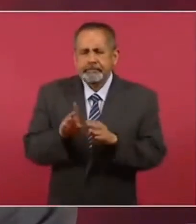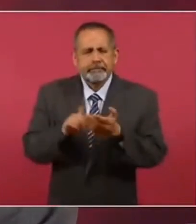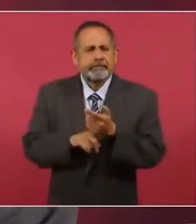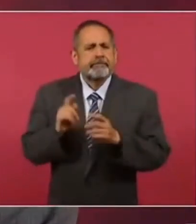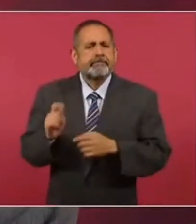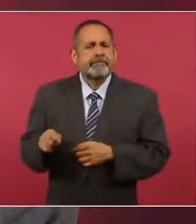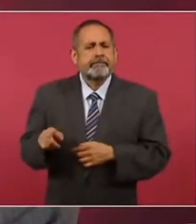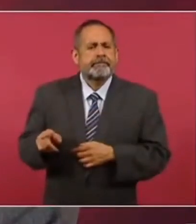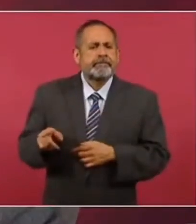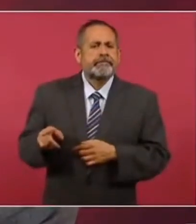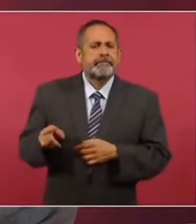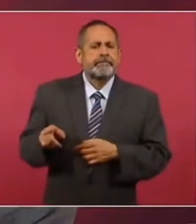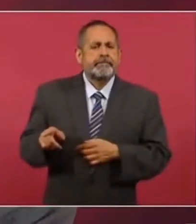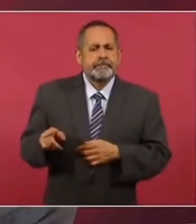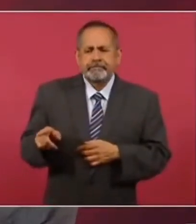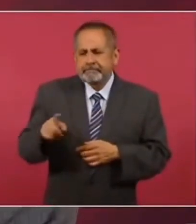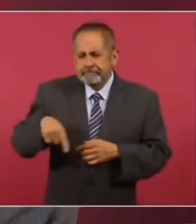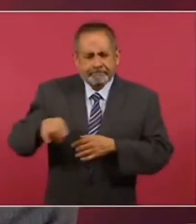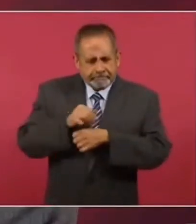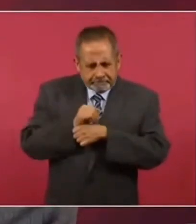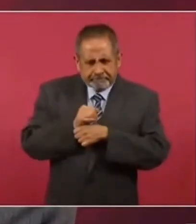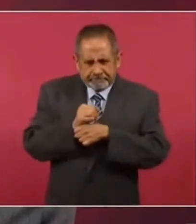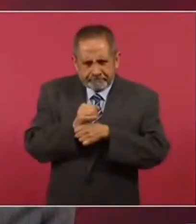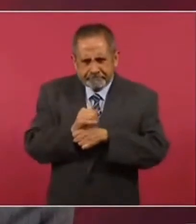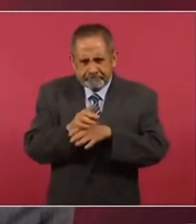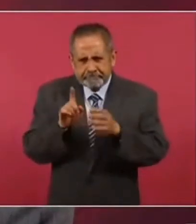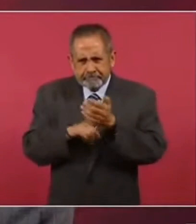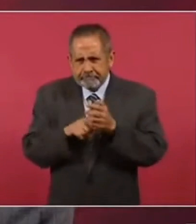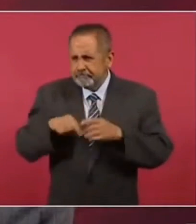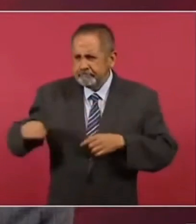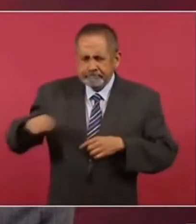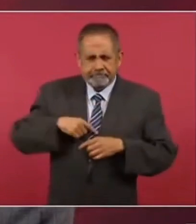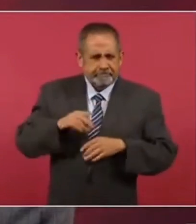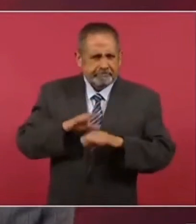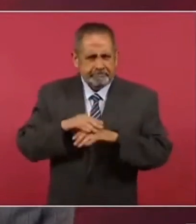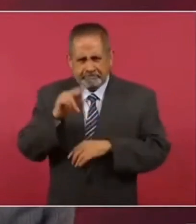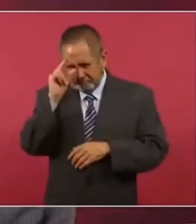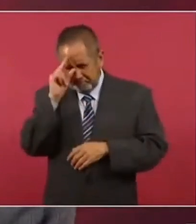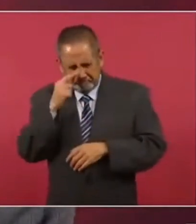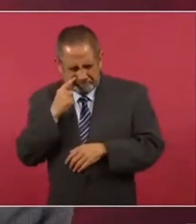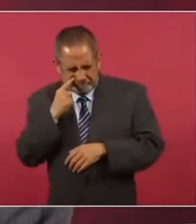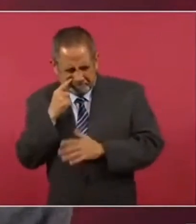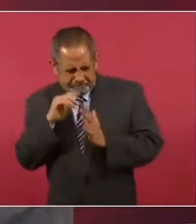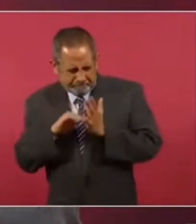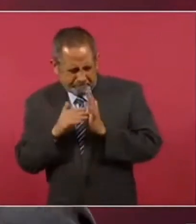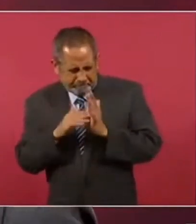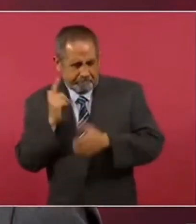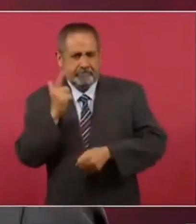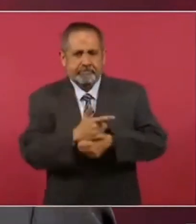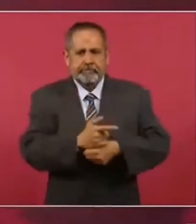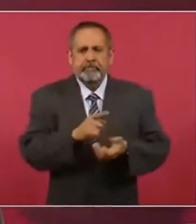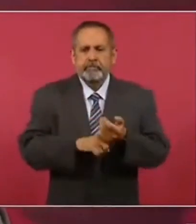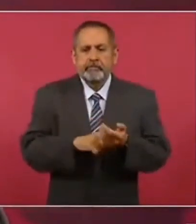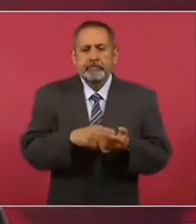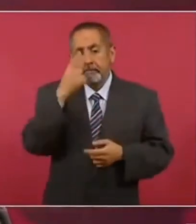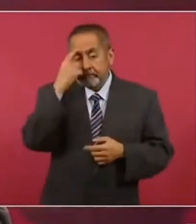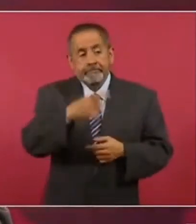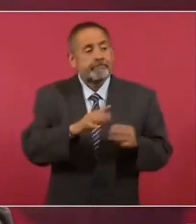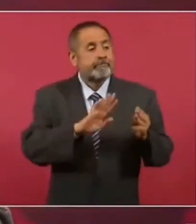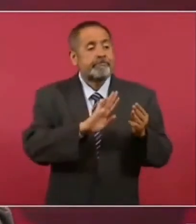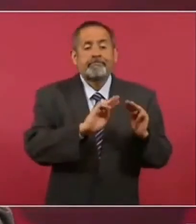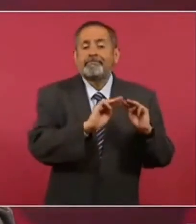hace la investigación y la inteligencia para enfrentar a las